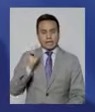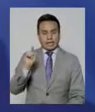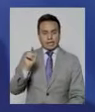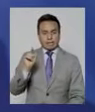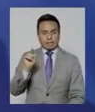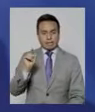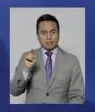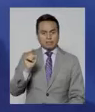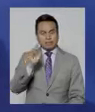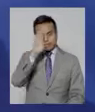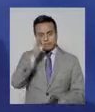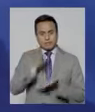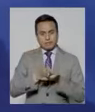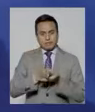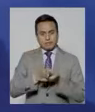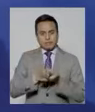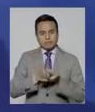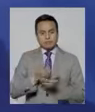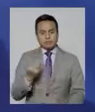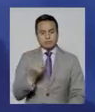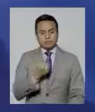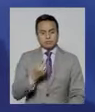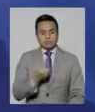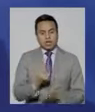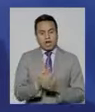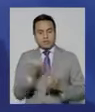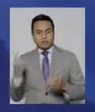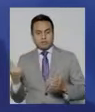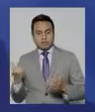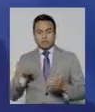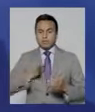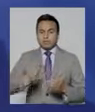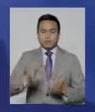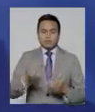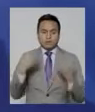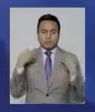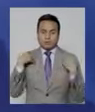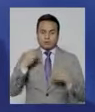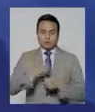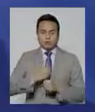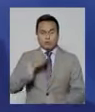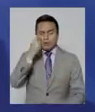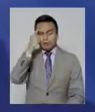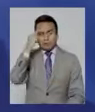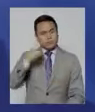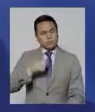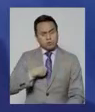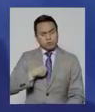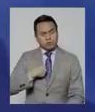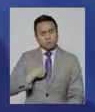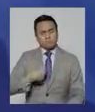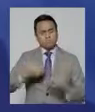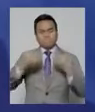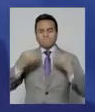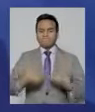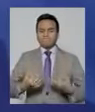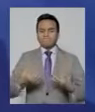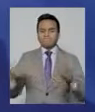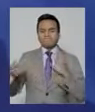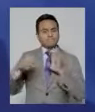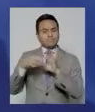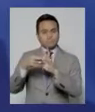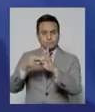el que tiene que decidir si alguno de nosotros abandona el puesto. Pero yo estoy absolutamente